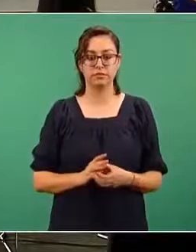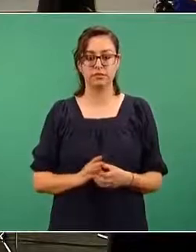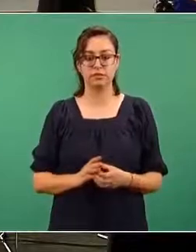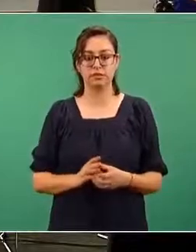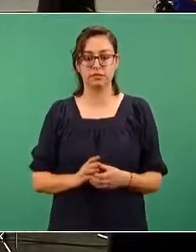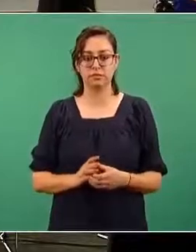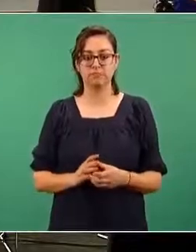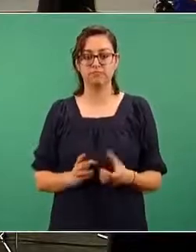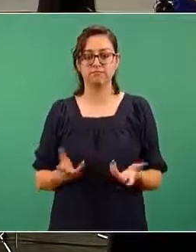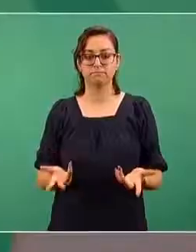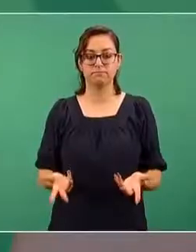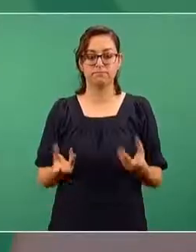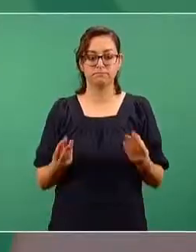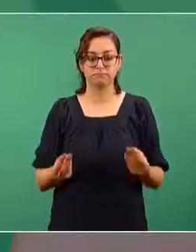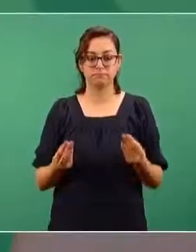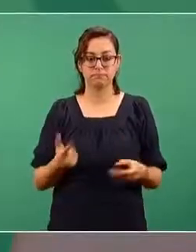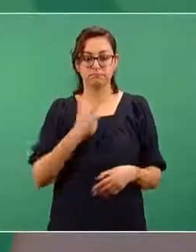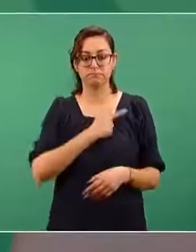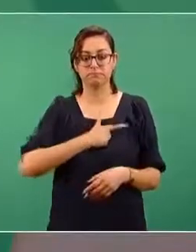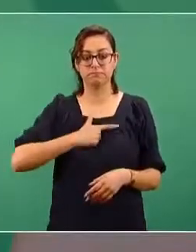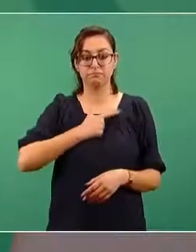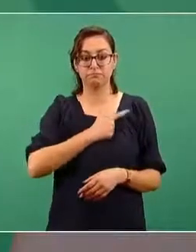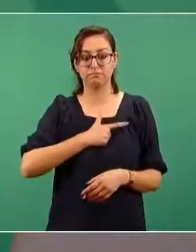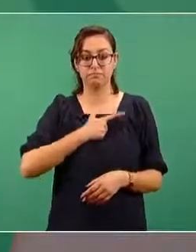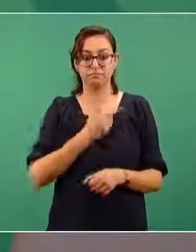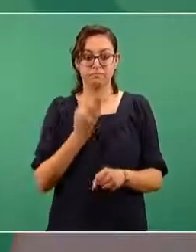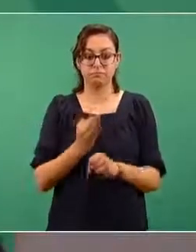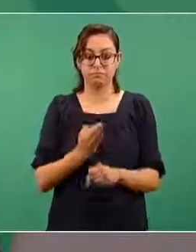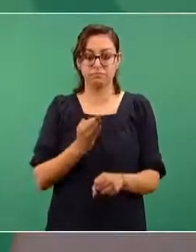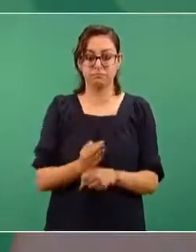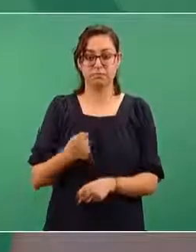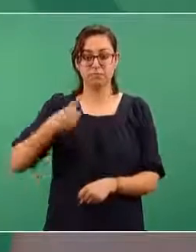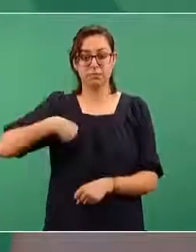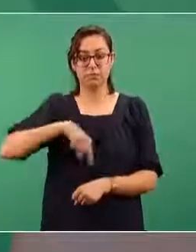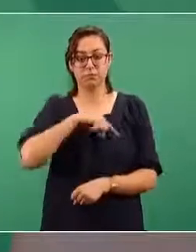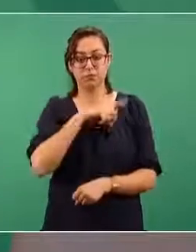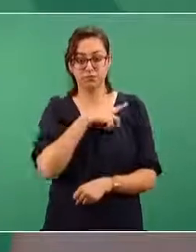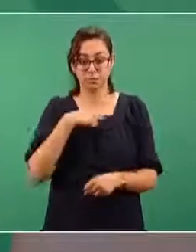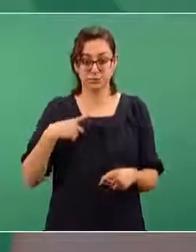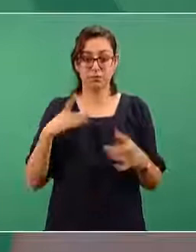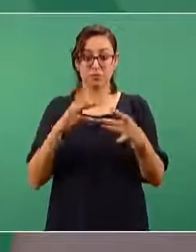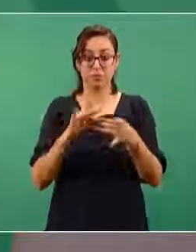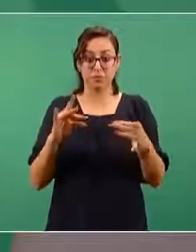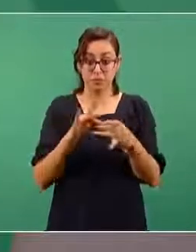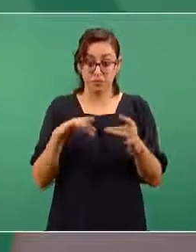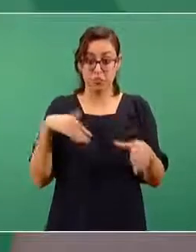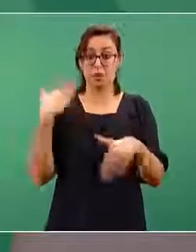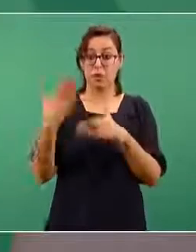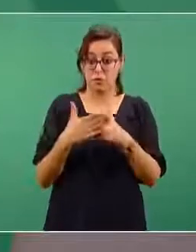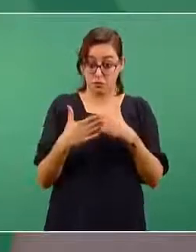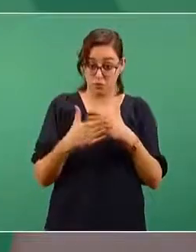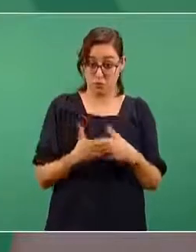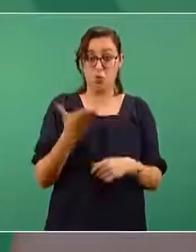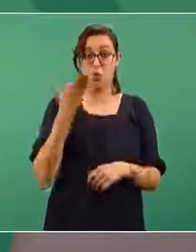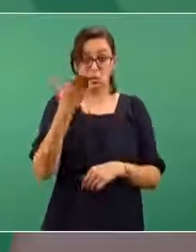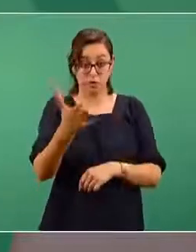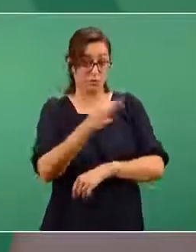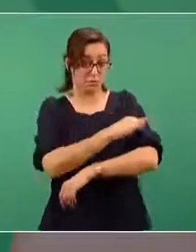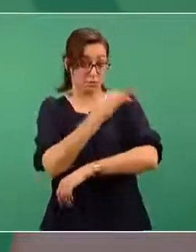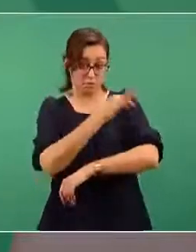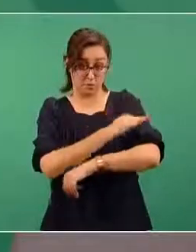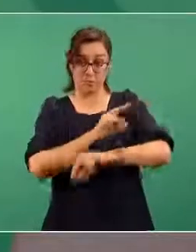debemos plantear en este momento es: cuando a usted le toque ir a recibir su